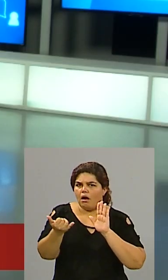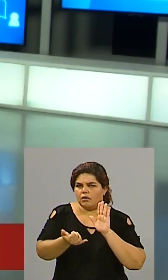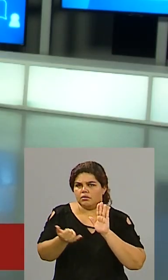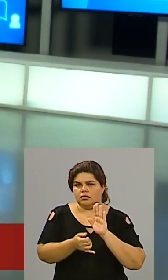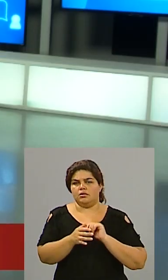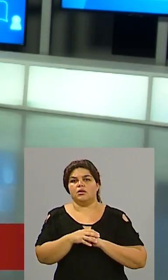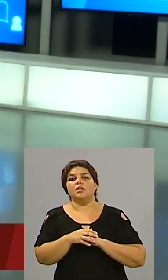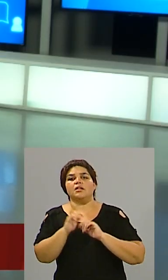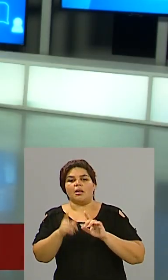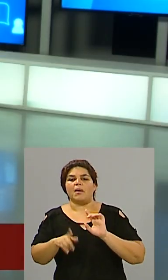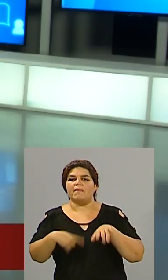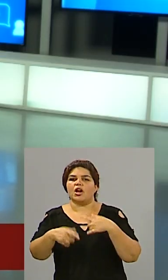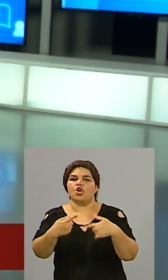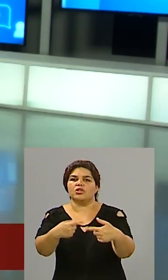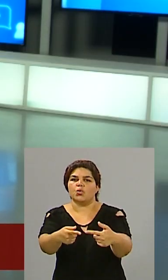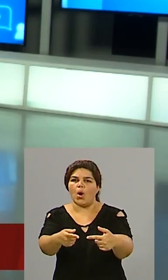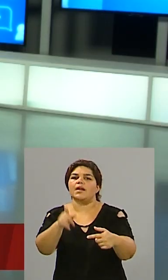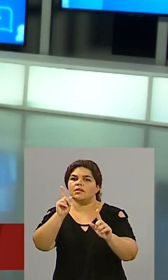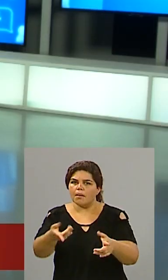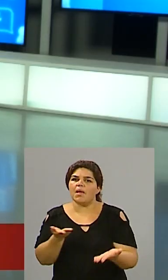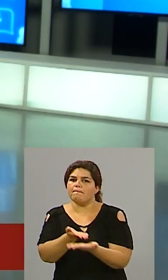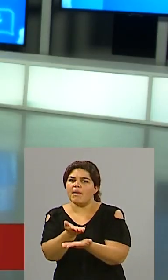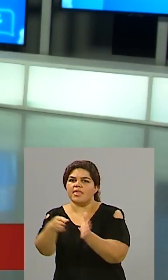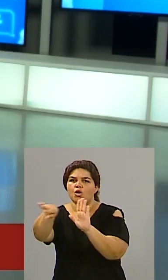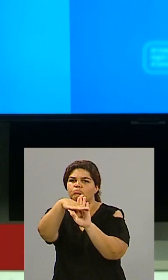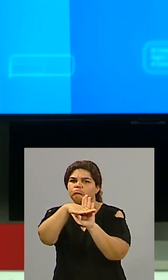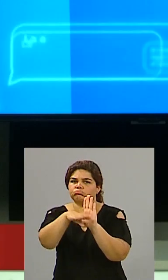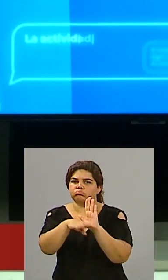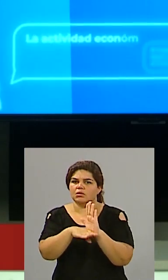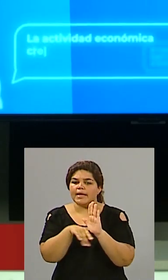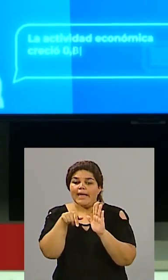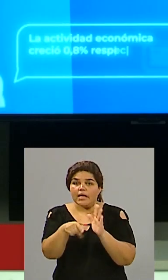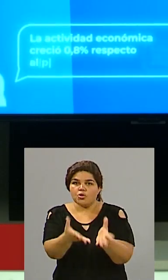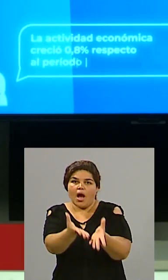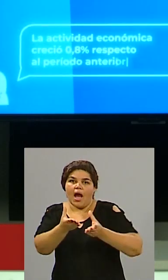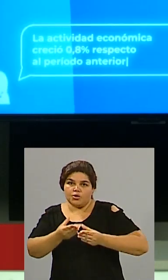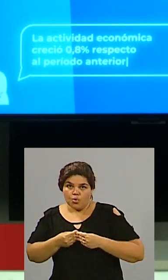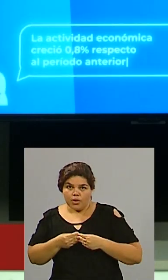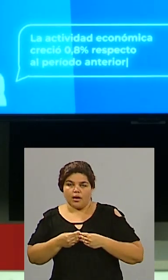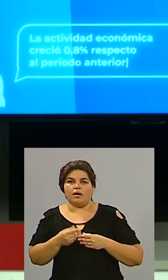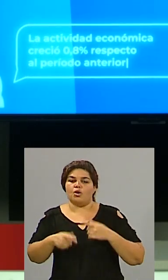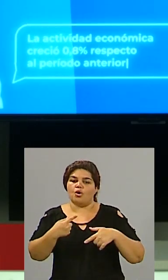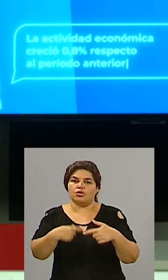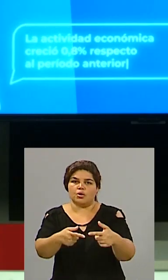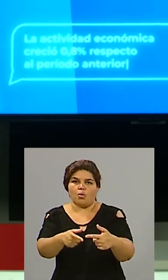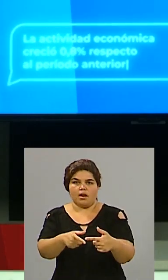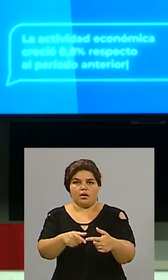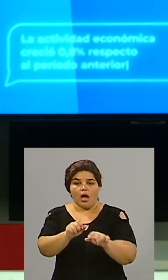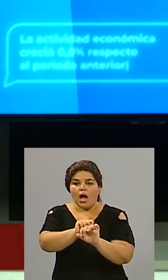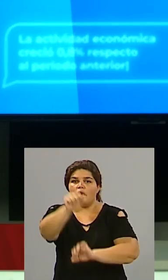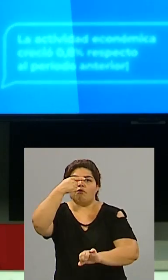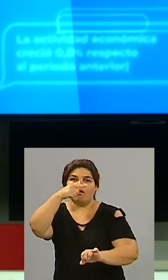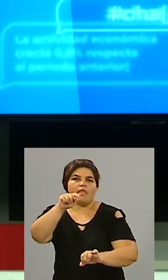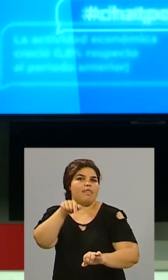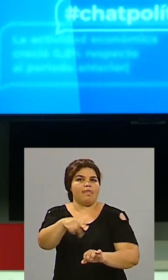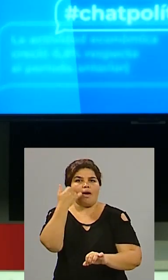del cursado. Pero bueno, son las exigencias que nos permiten que el resultado final sean alumnos, bueno, que estén